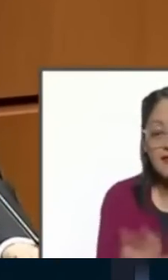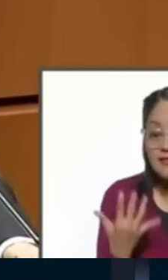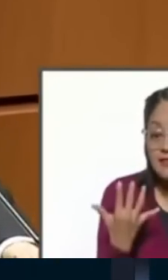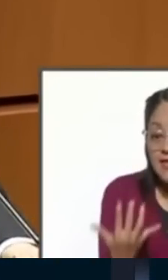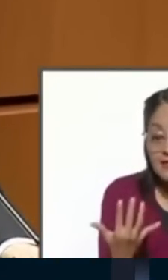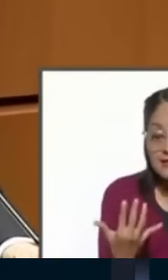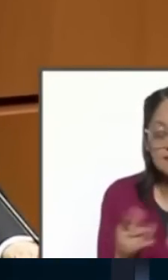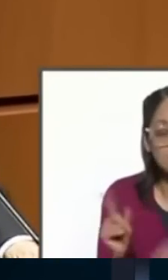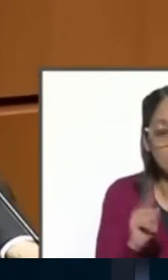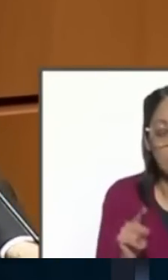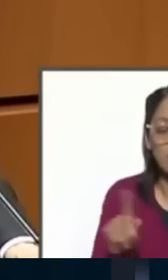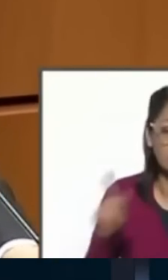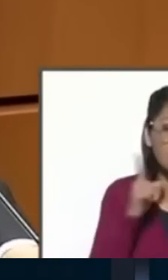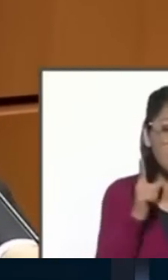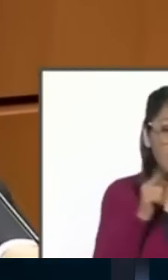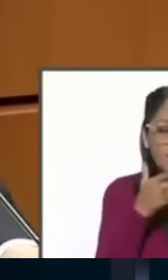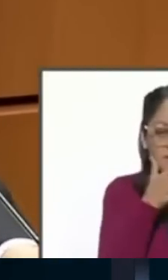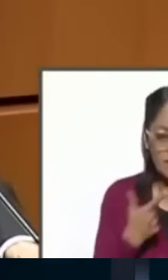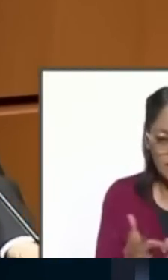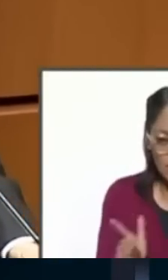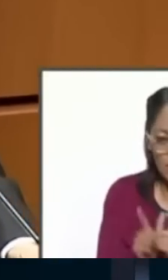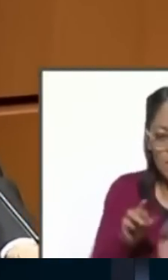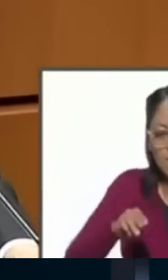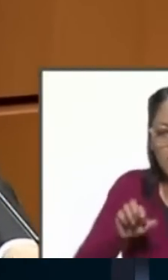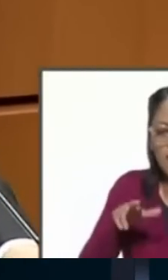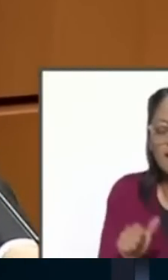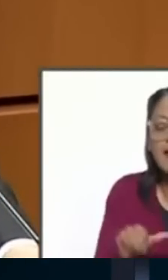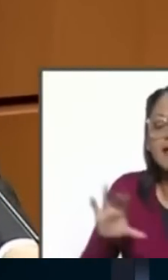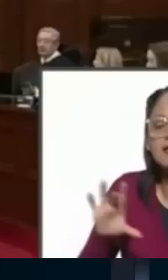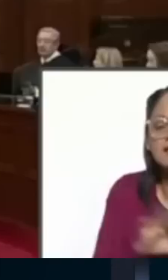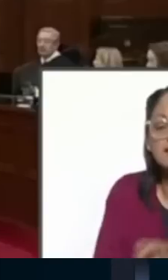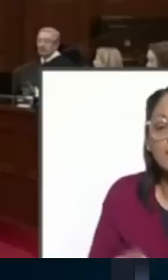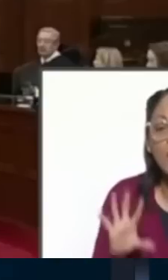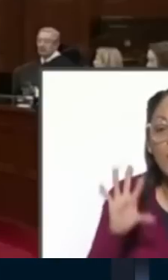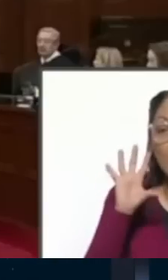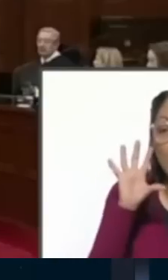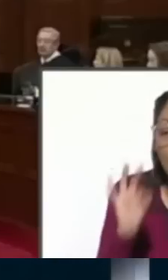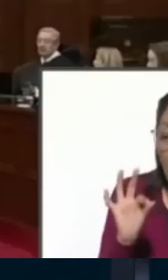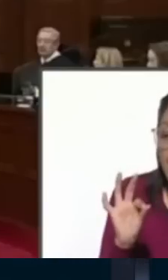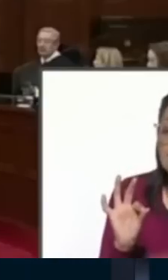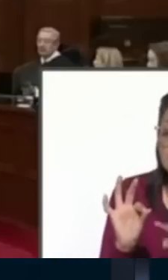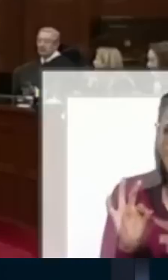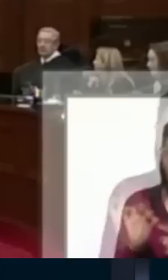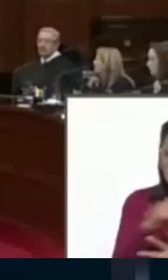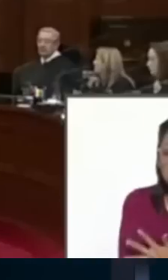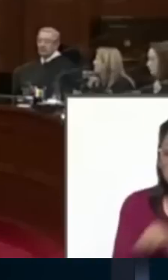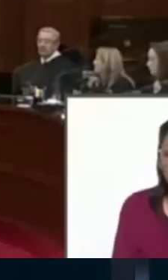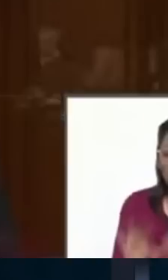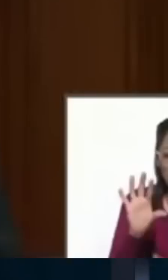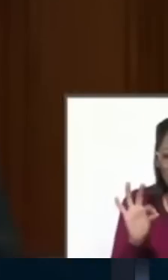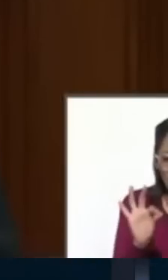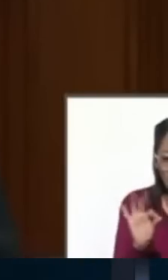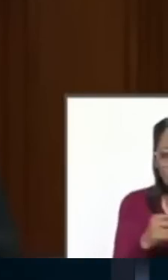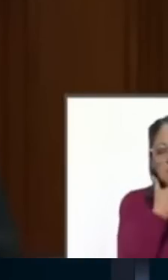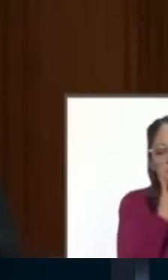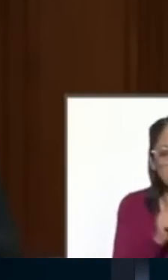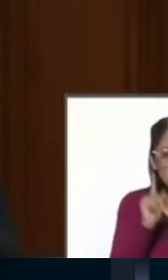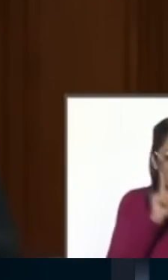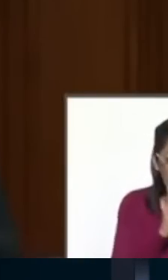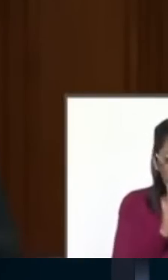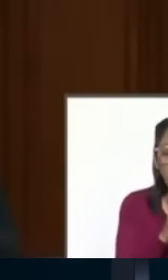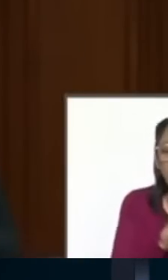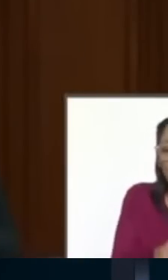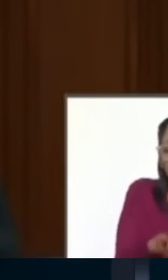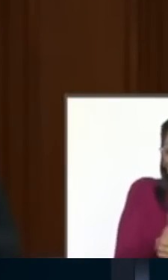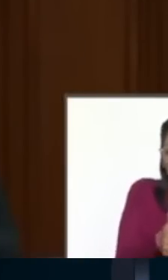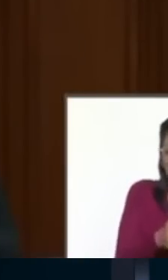El legislador de Morena presentó los 40 privilegios de los que gozan los 11 ministros y ministras de la Corte